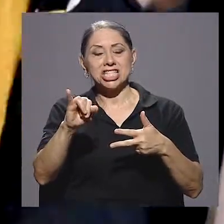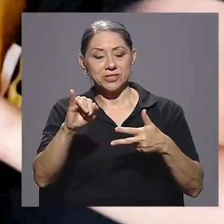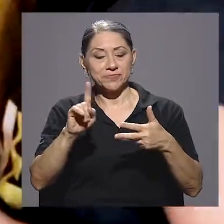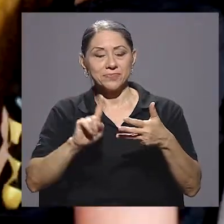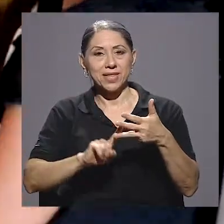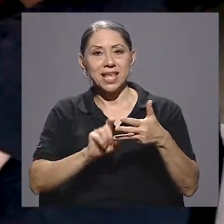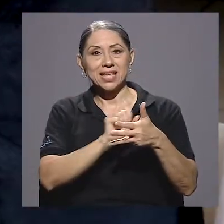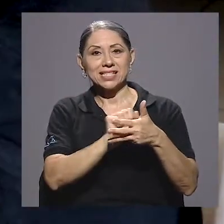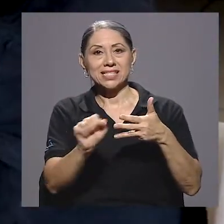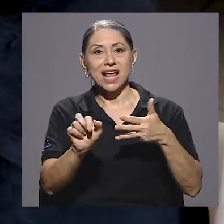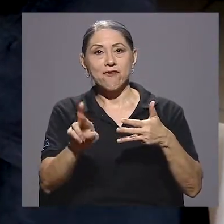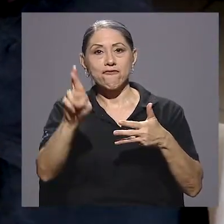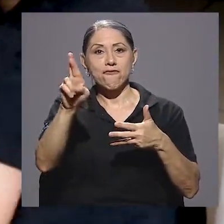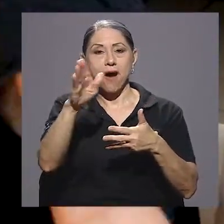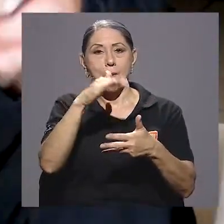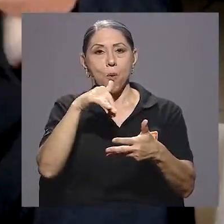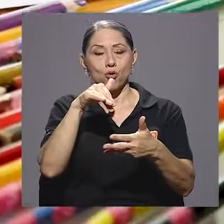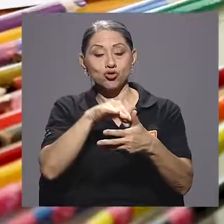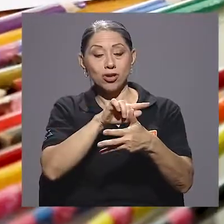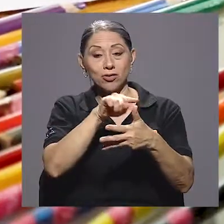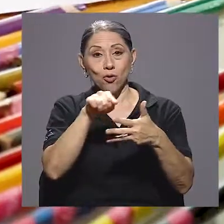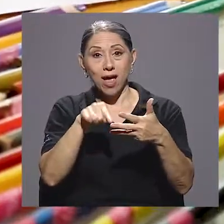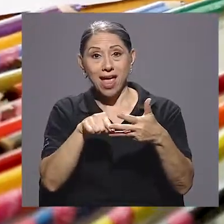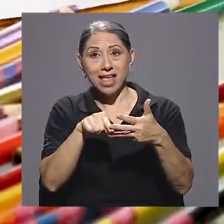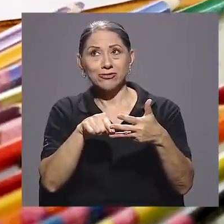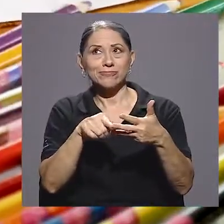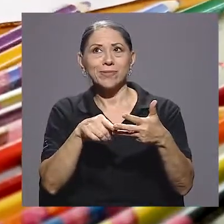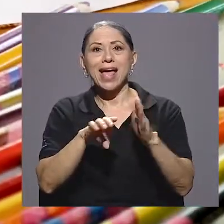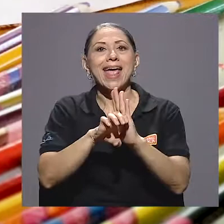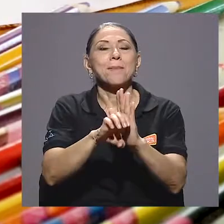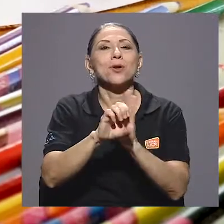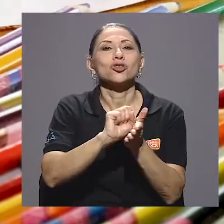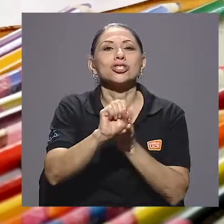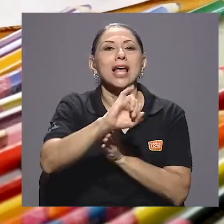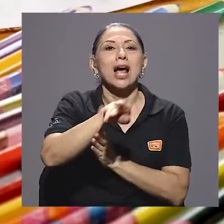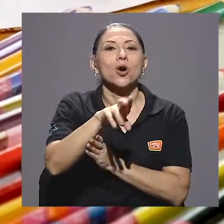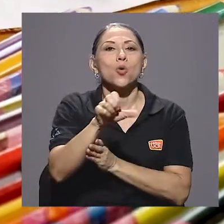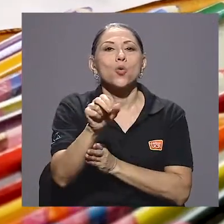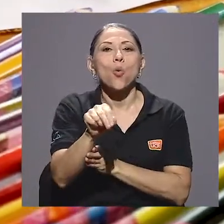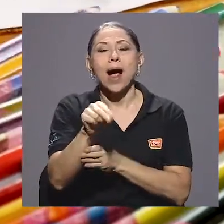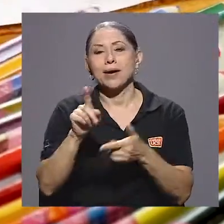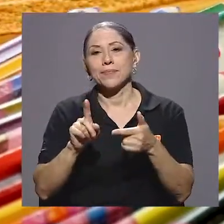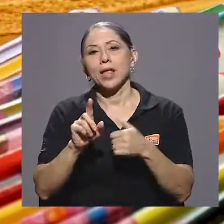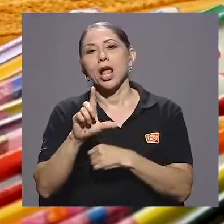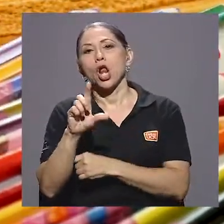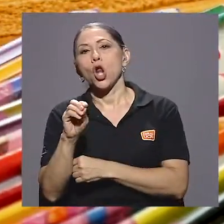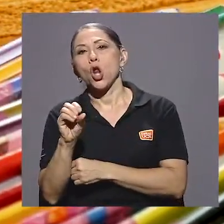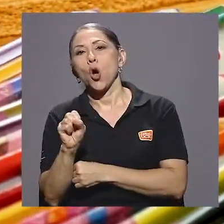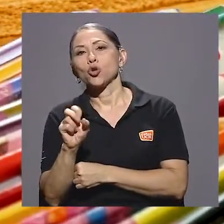el centro de San Ramón, zonas como el sector de San Juan, Bolio,